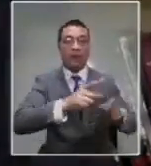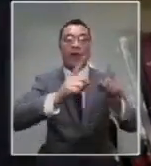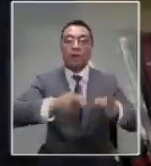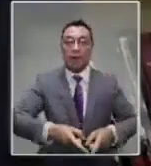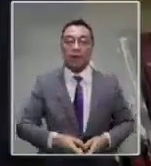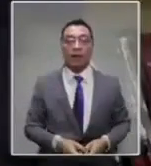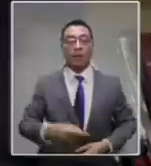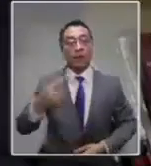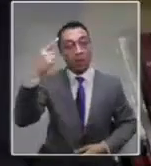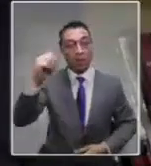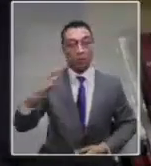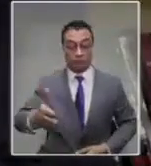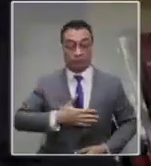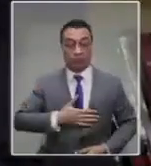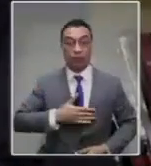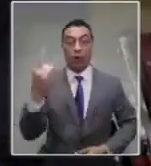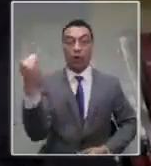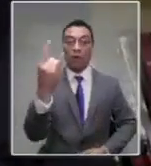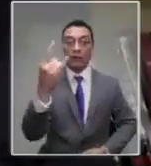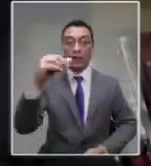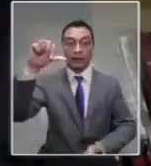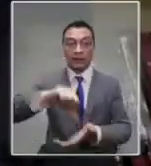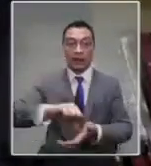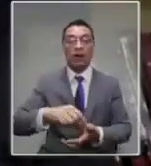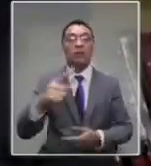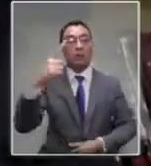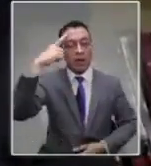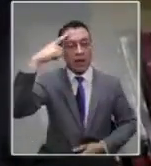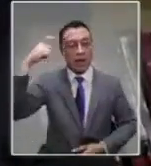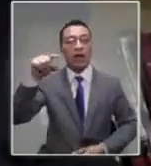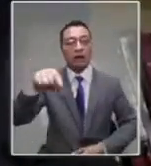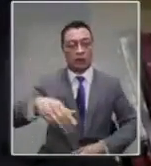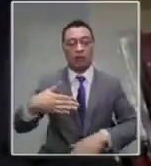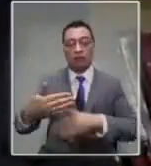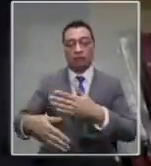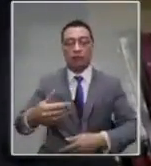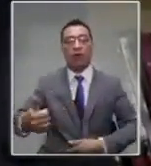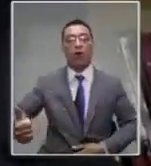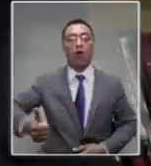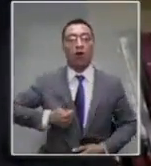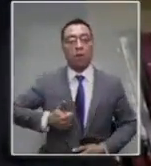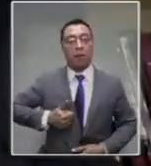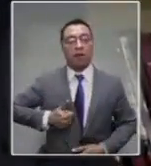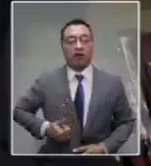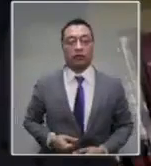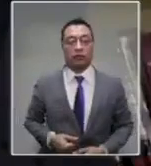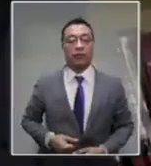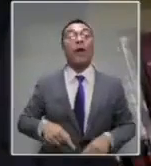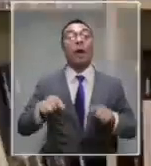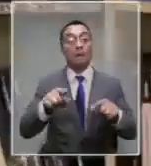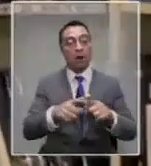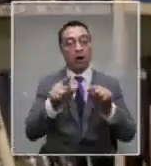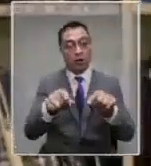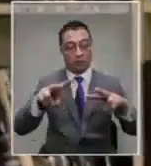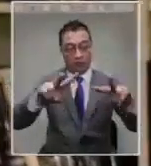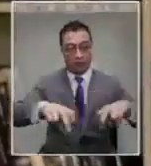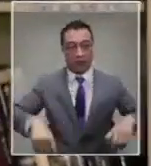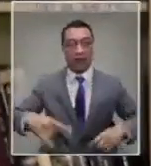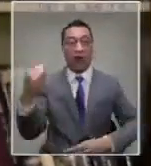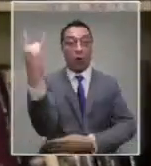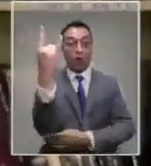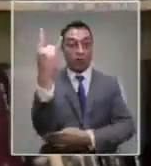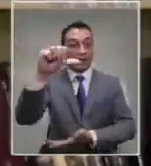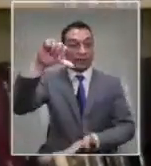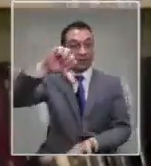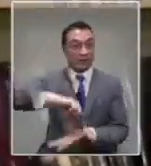empresas. Sin embargo, nosotros desde la Universidad Central creemos que eso forma parte de nuestro compromiso. Por eso que la investigación